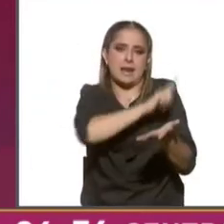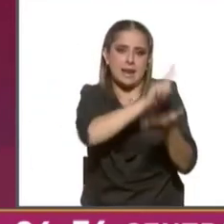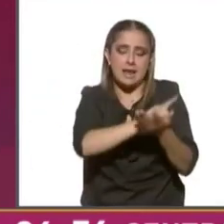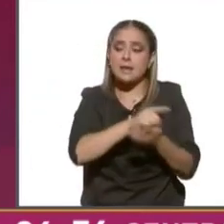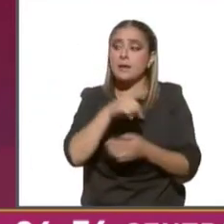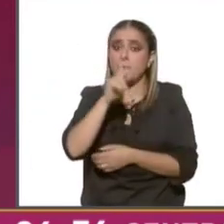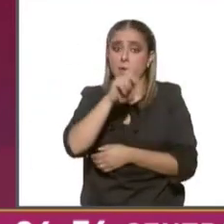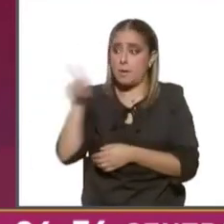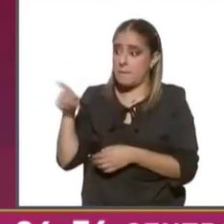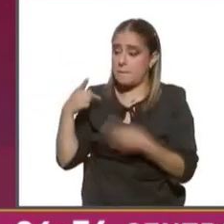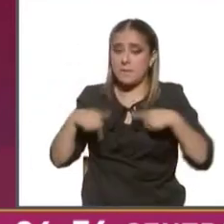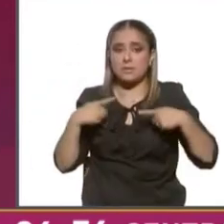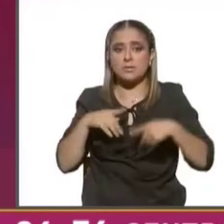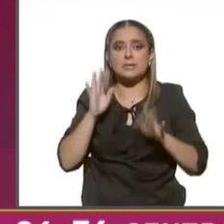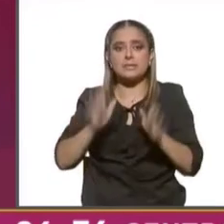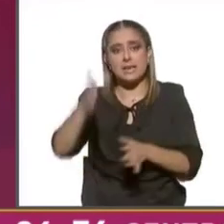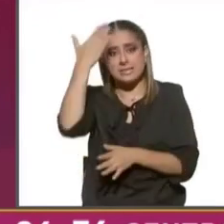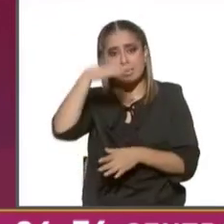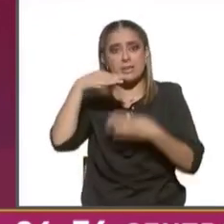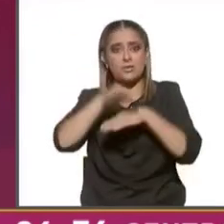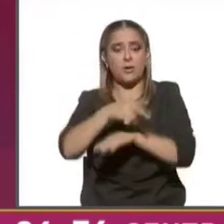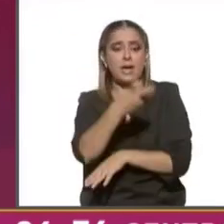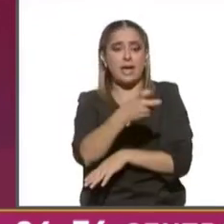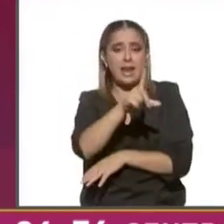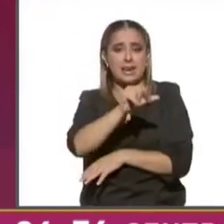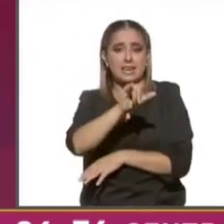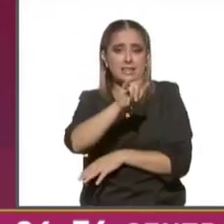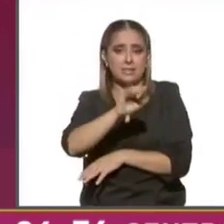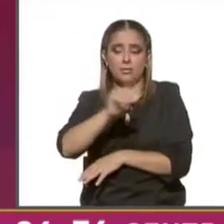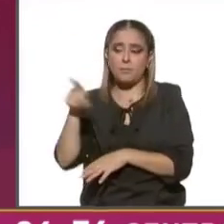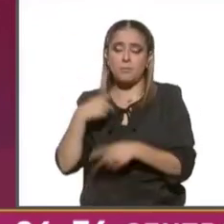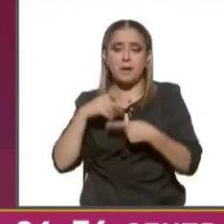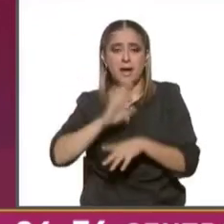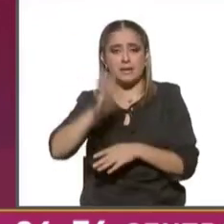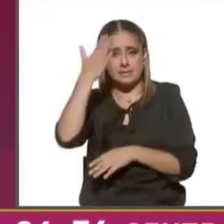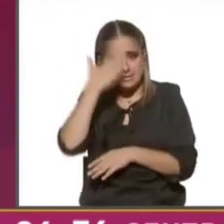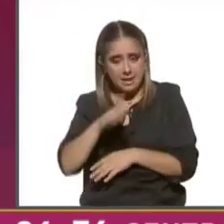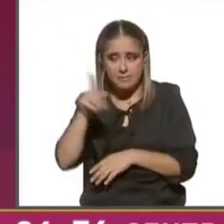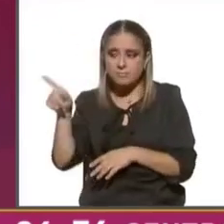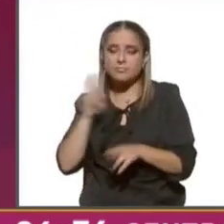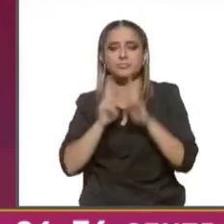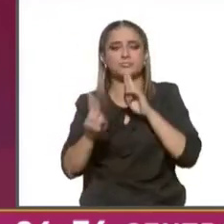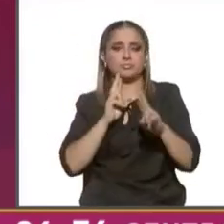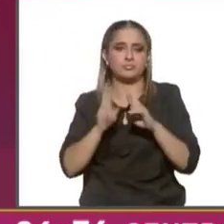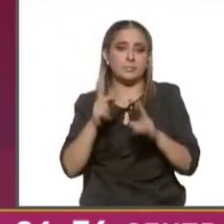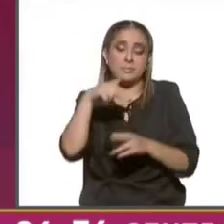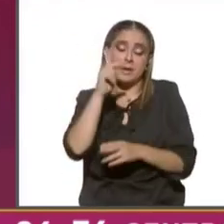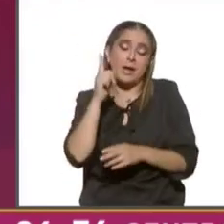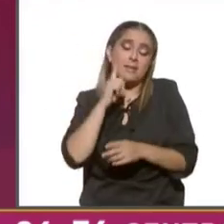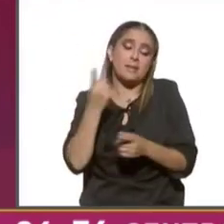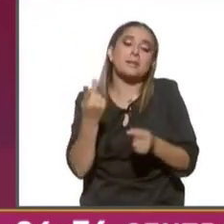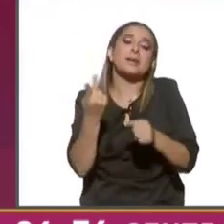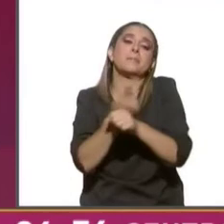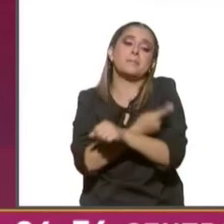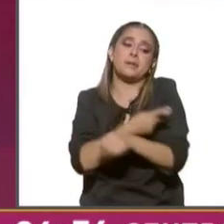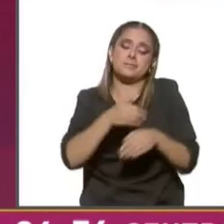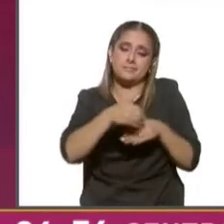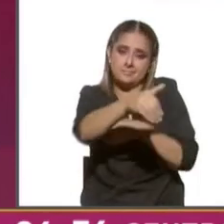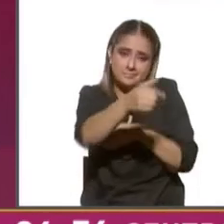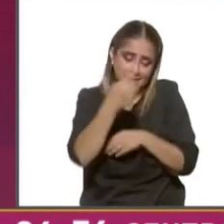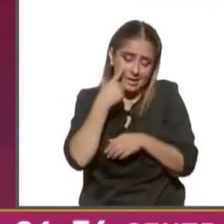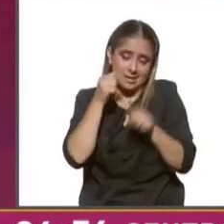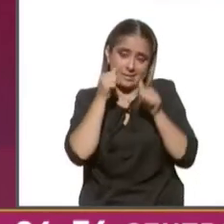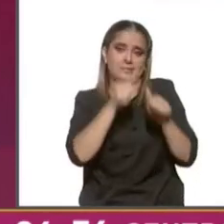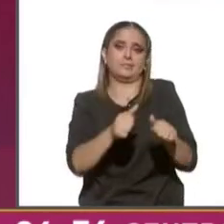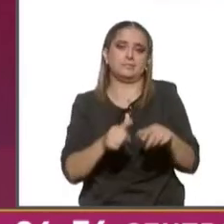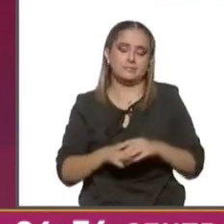informada, está enterada del asunto, pero pues también siempre hay otra cara de la moneda de la que hay que estar pues muy atentos,